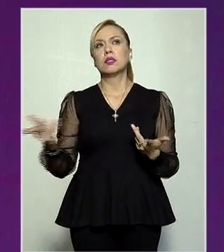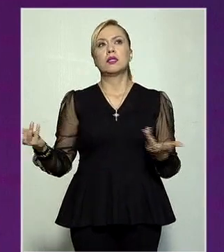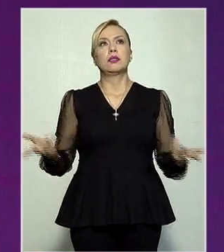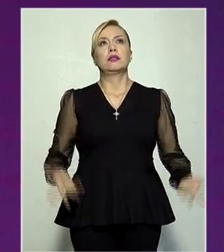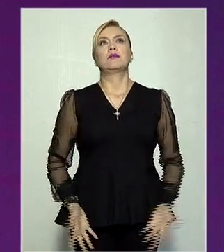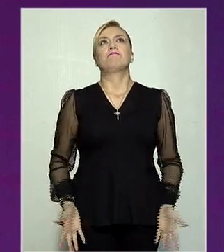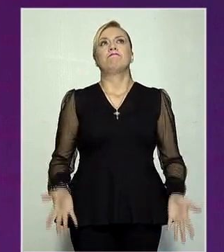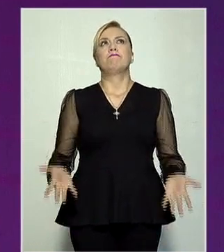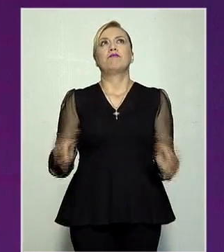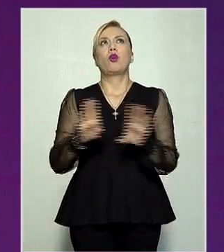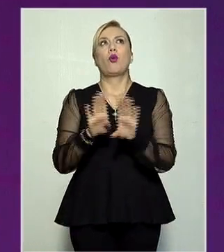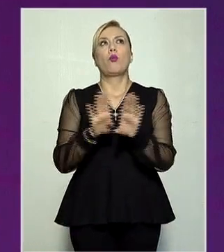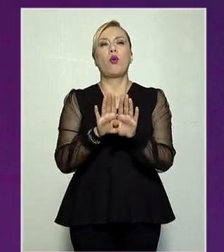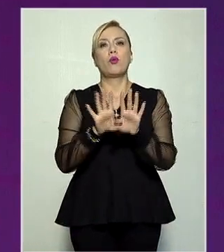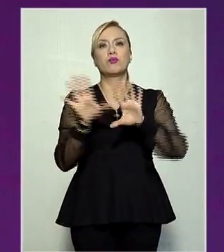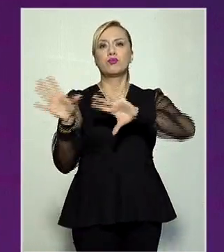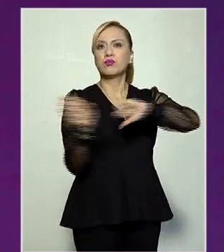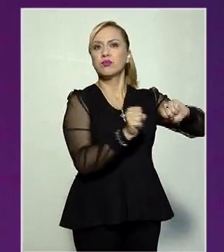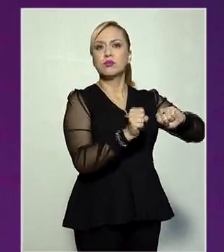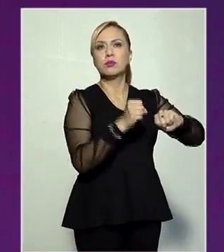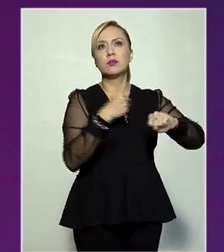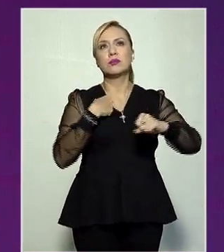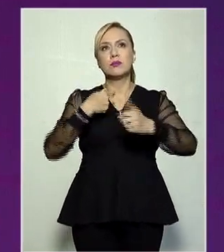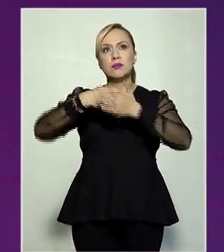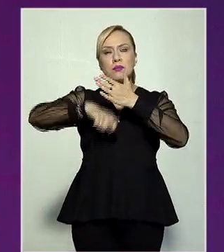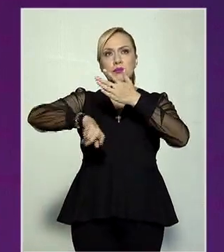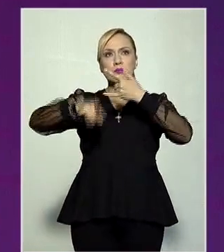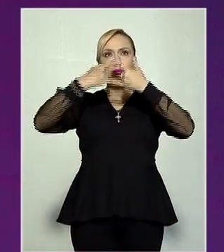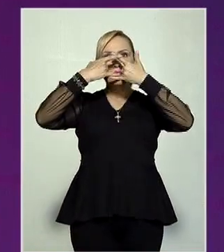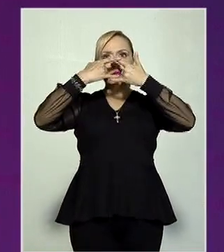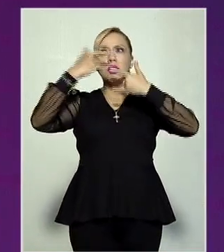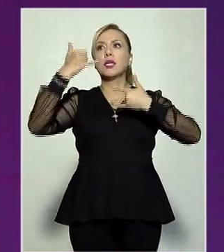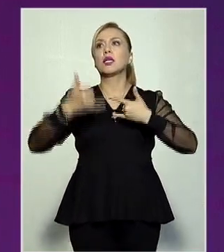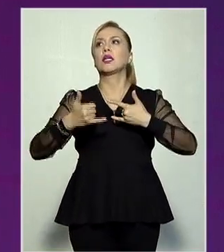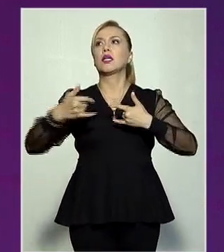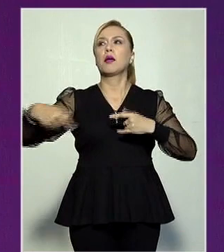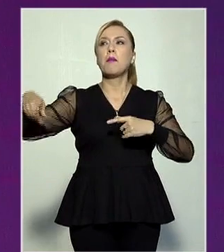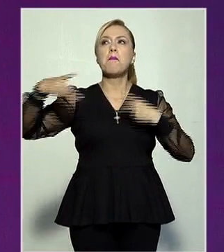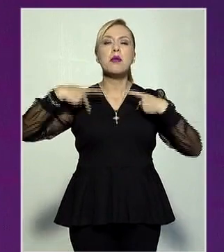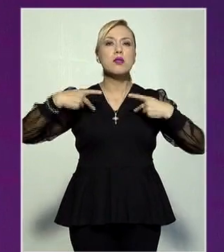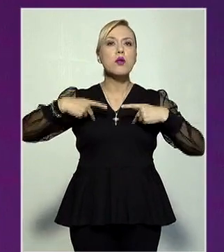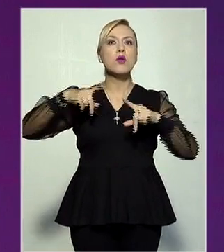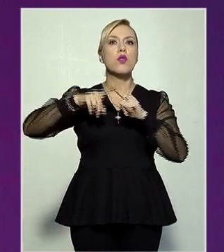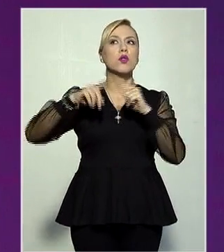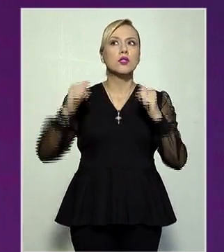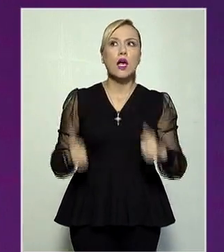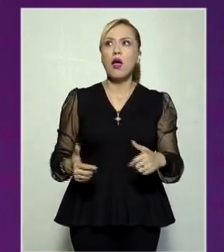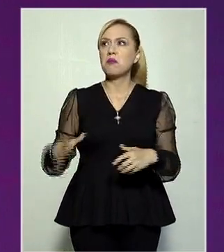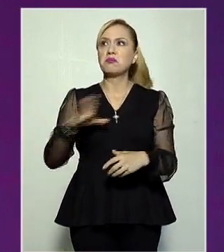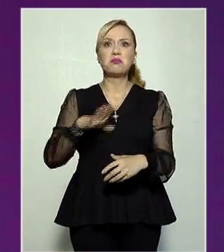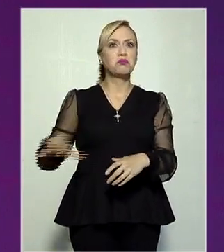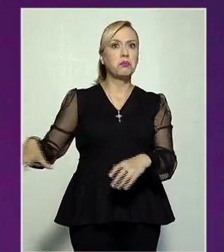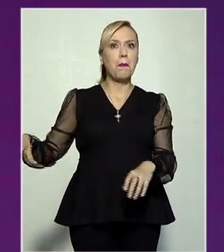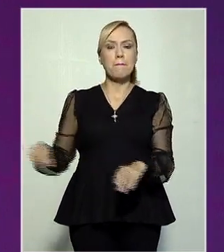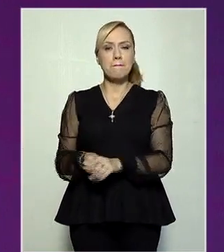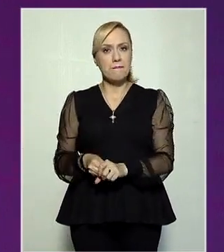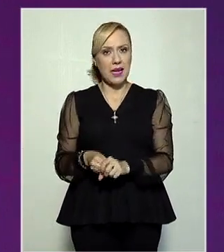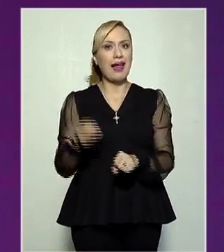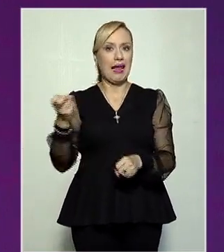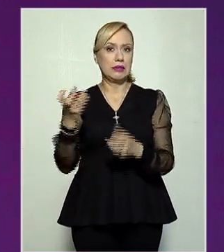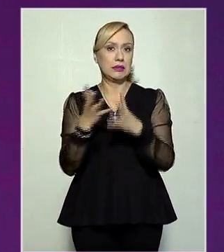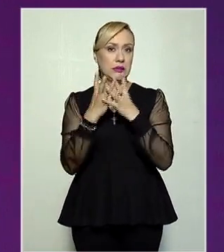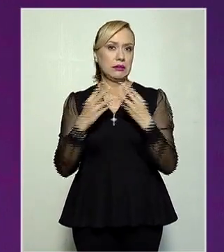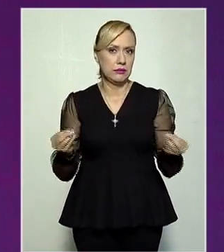de la libertad por agentes estatales seguida del ocultamiento del paradero de la persona o de los datos que nos puedan conducir a esta,